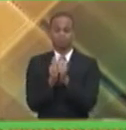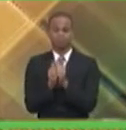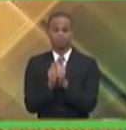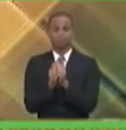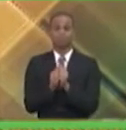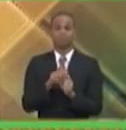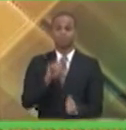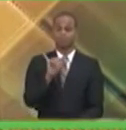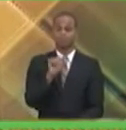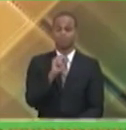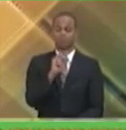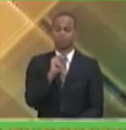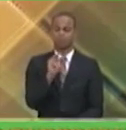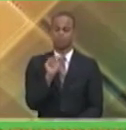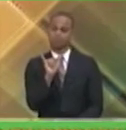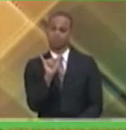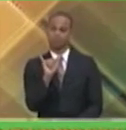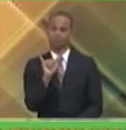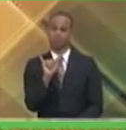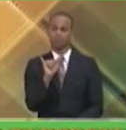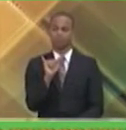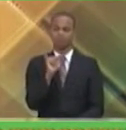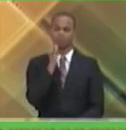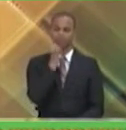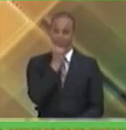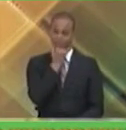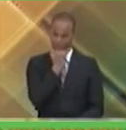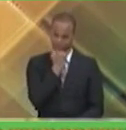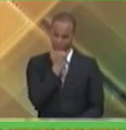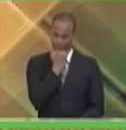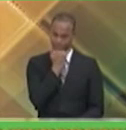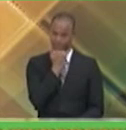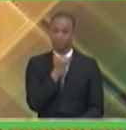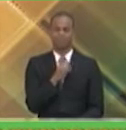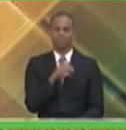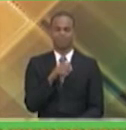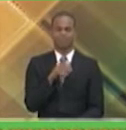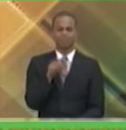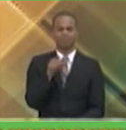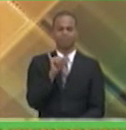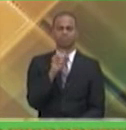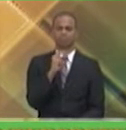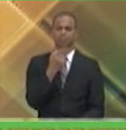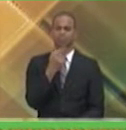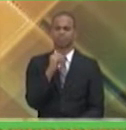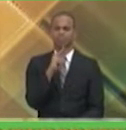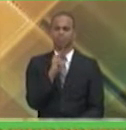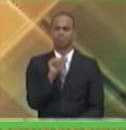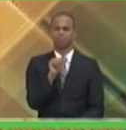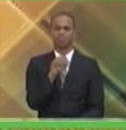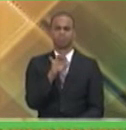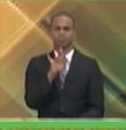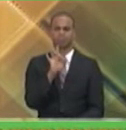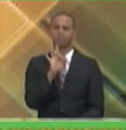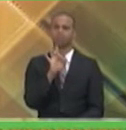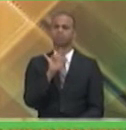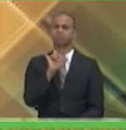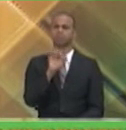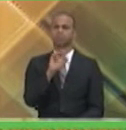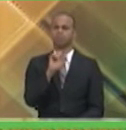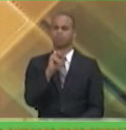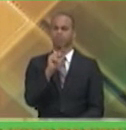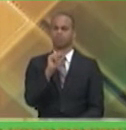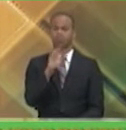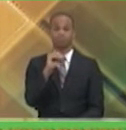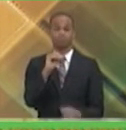acompañan Joanny, tú eres Joanny, ¿verdad? Joanny Florentino, de la Asociación de Intérpretes